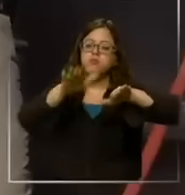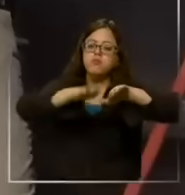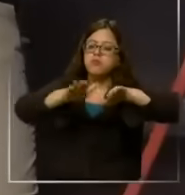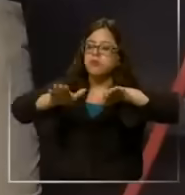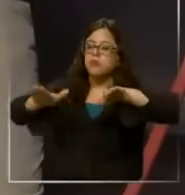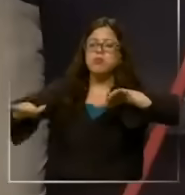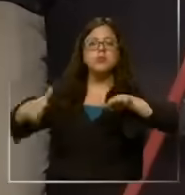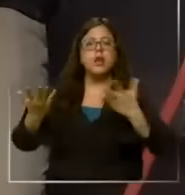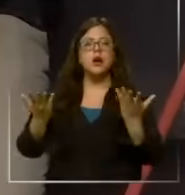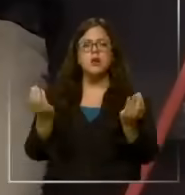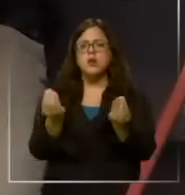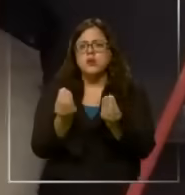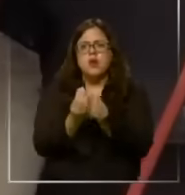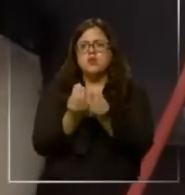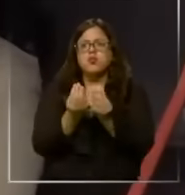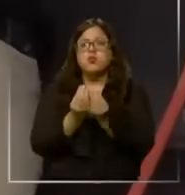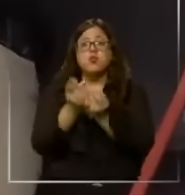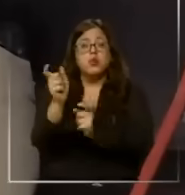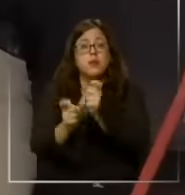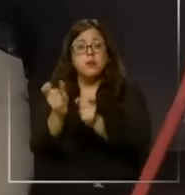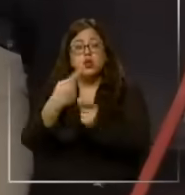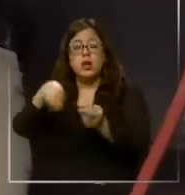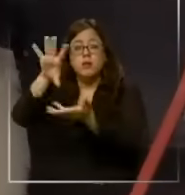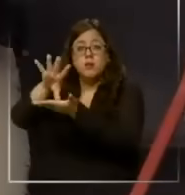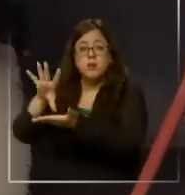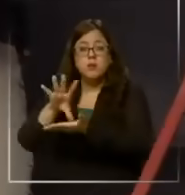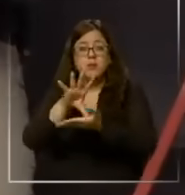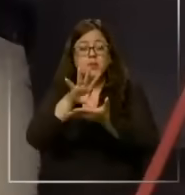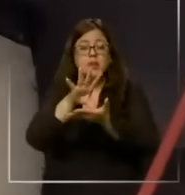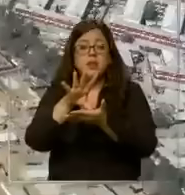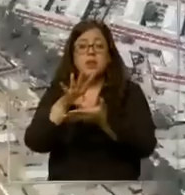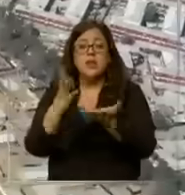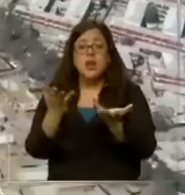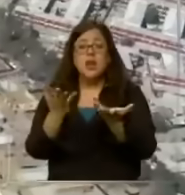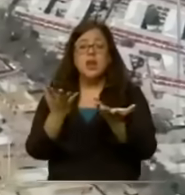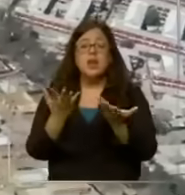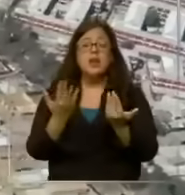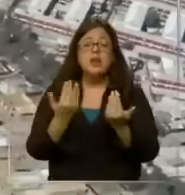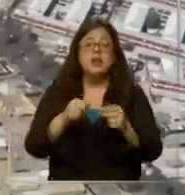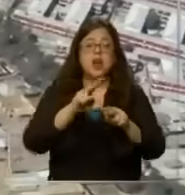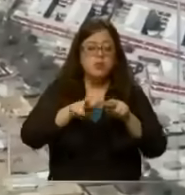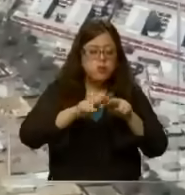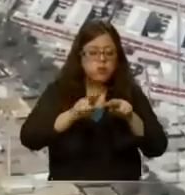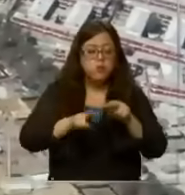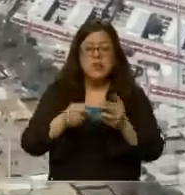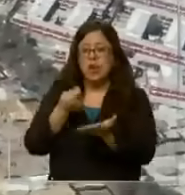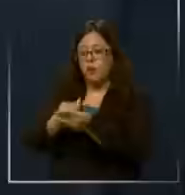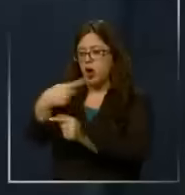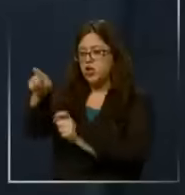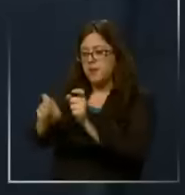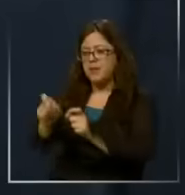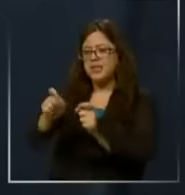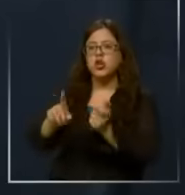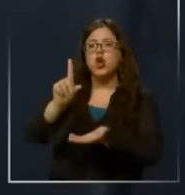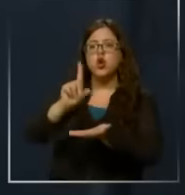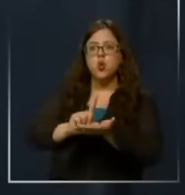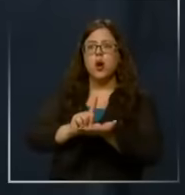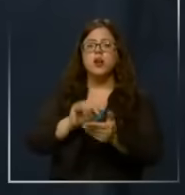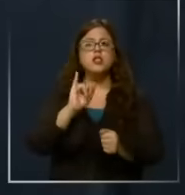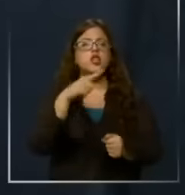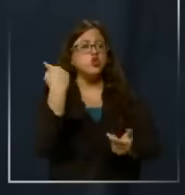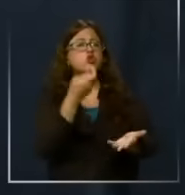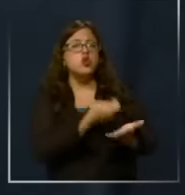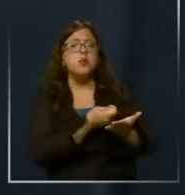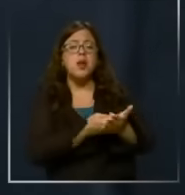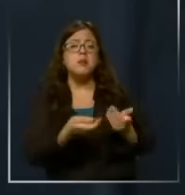llenó. Muchos inmigrantes levantaron construcciones sólidas porque le compraron a terceros un pedazo de este terreno. Sí, nosotros compramos